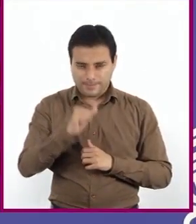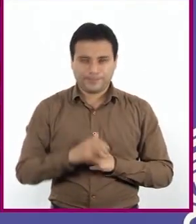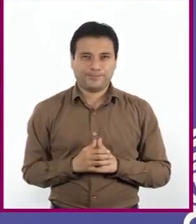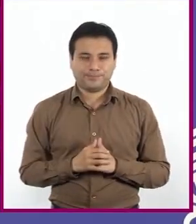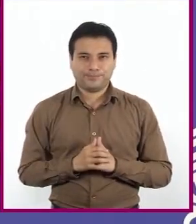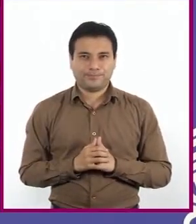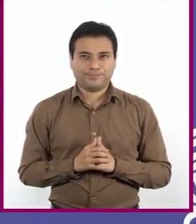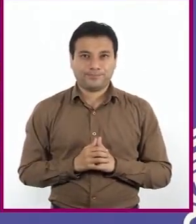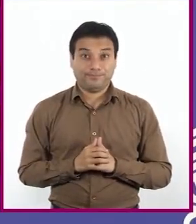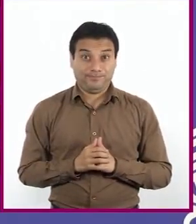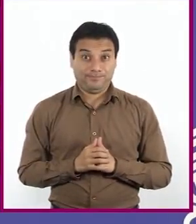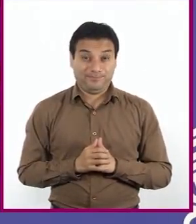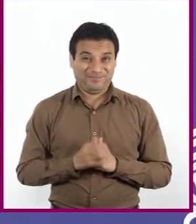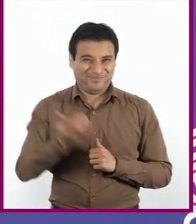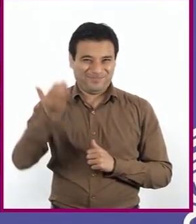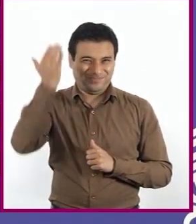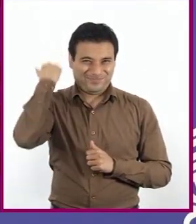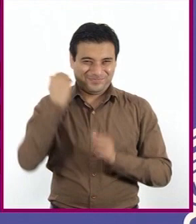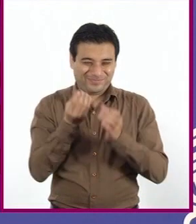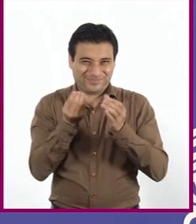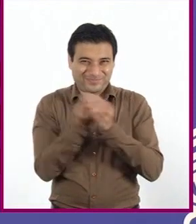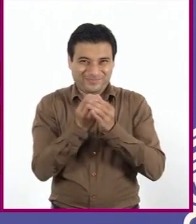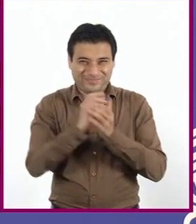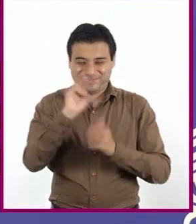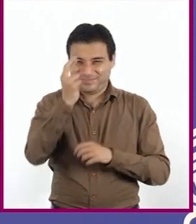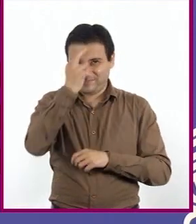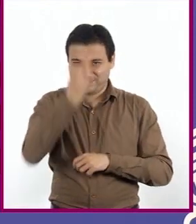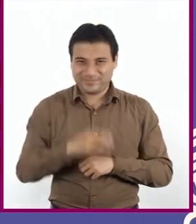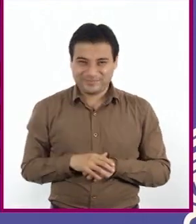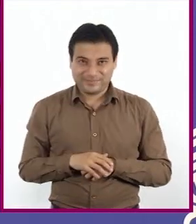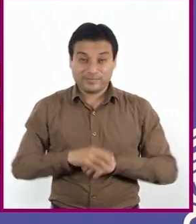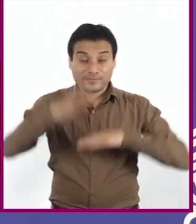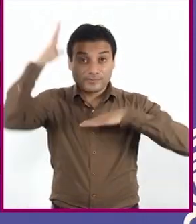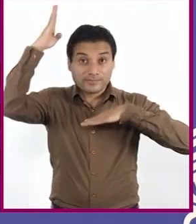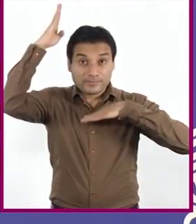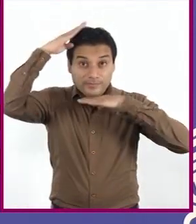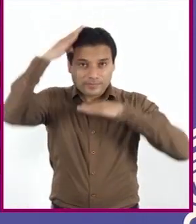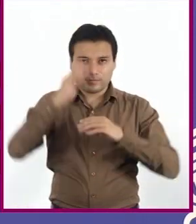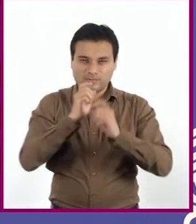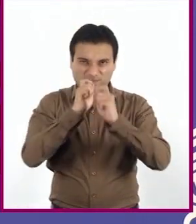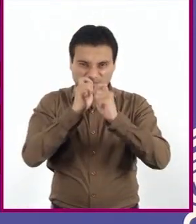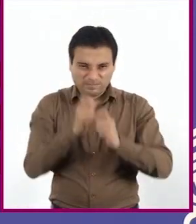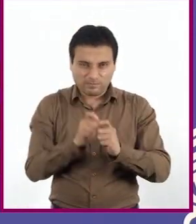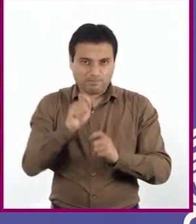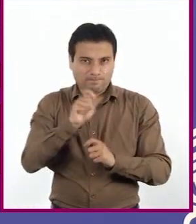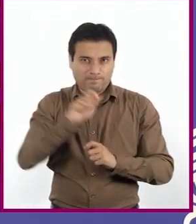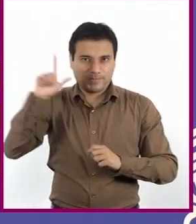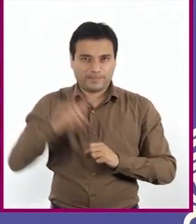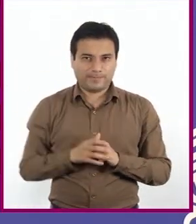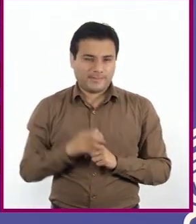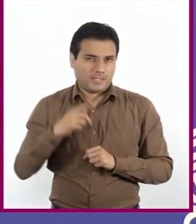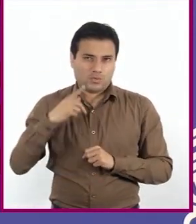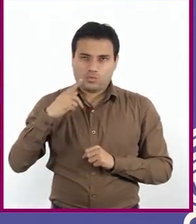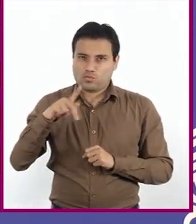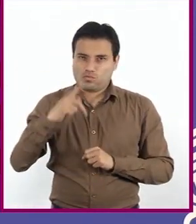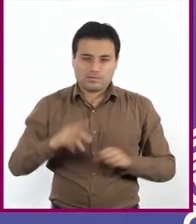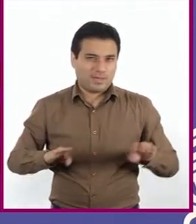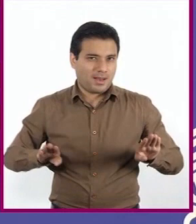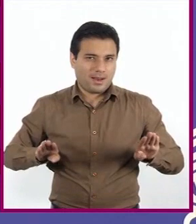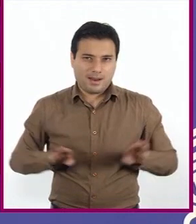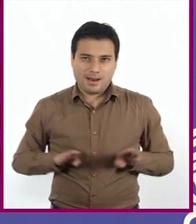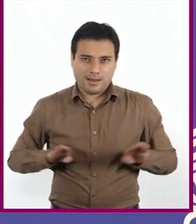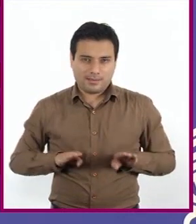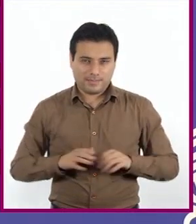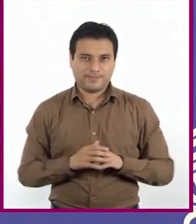Como vieron en la sesión anterior, los olmecas fueron excelentes escultores y esta es una característica importante de